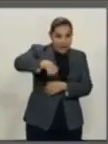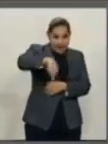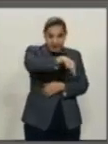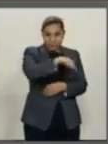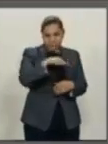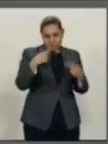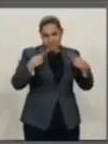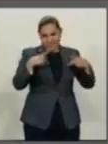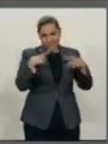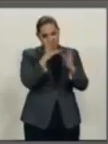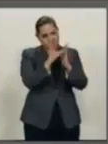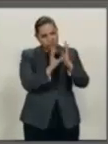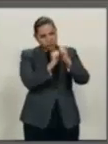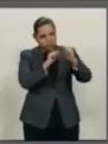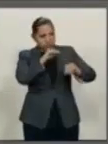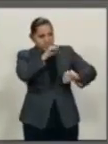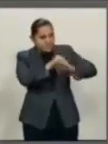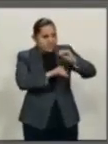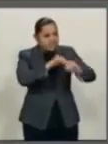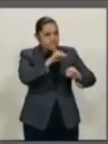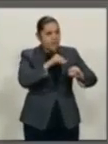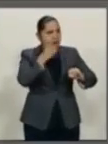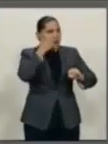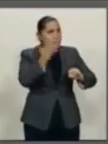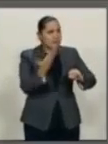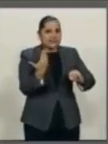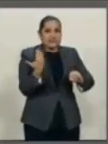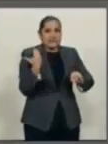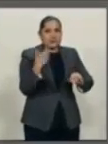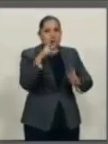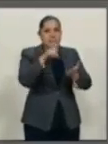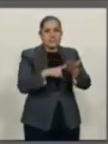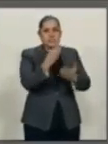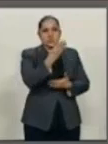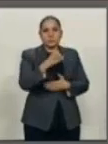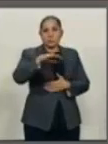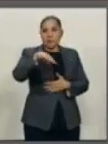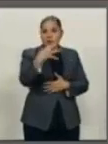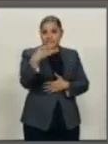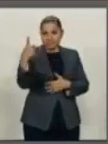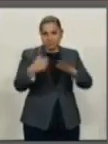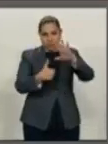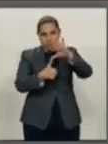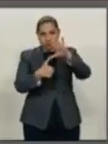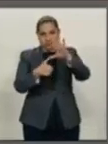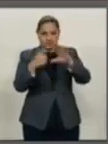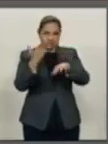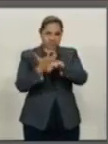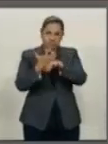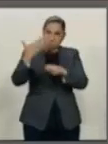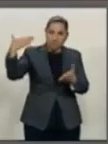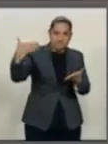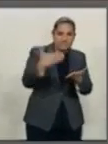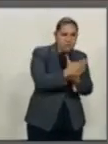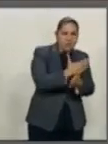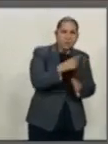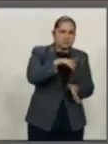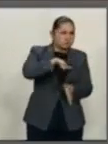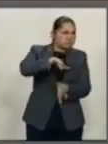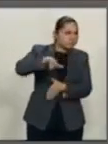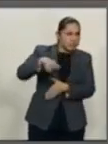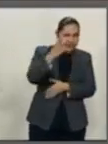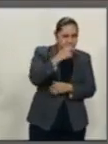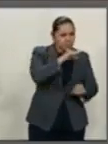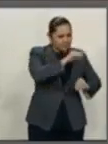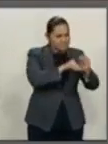fresco en la memoria la invasión de Norteamérica en 1914. En 1998, el presidente de la